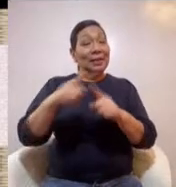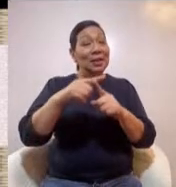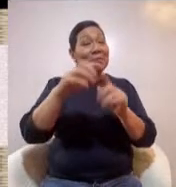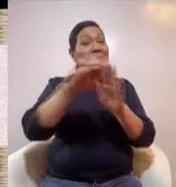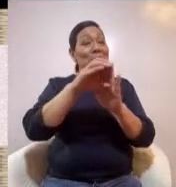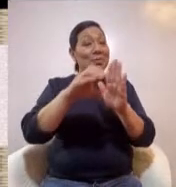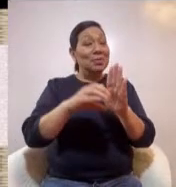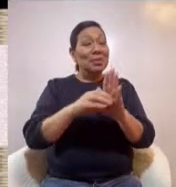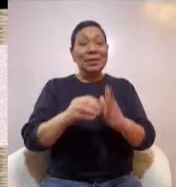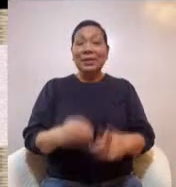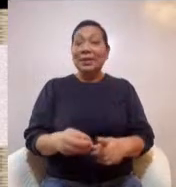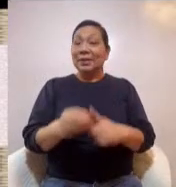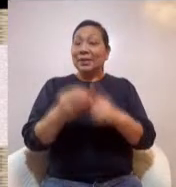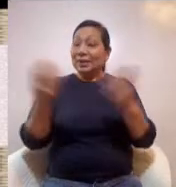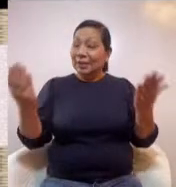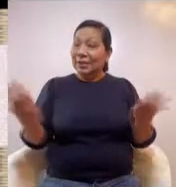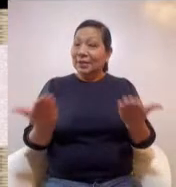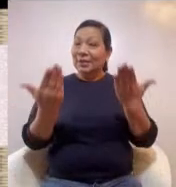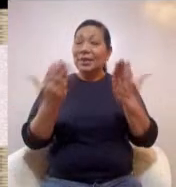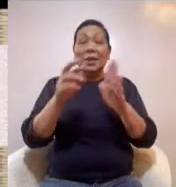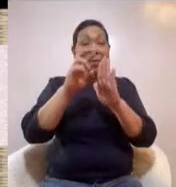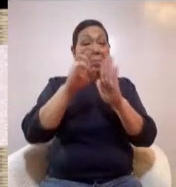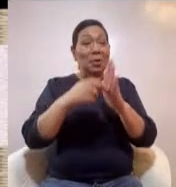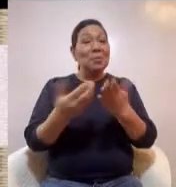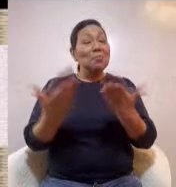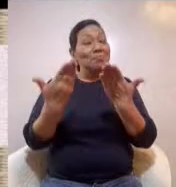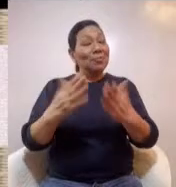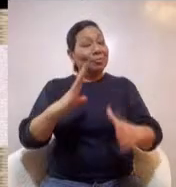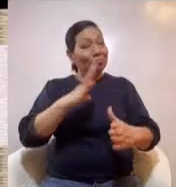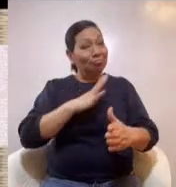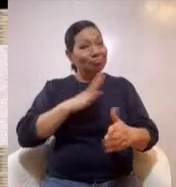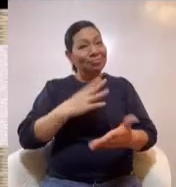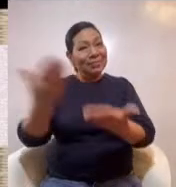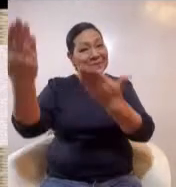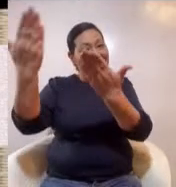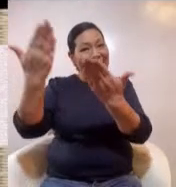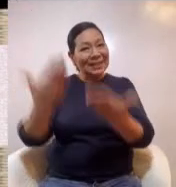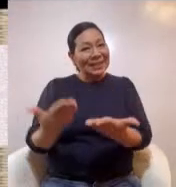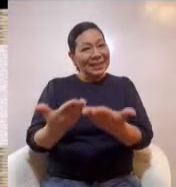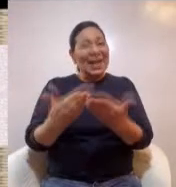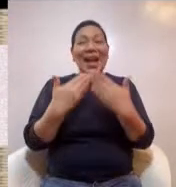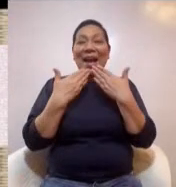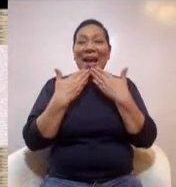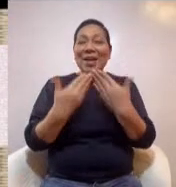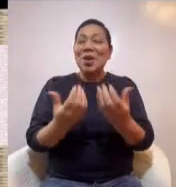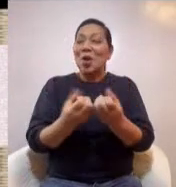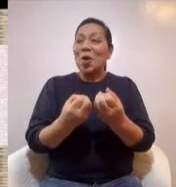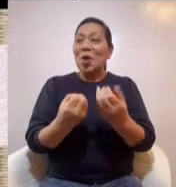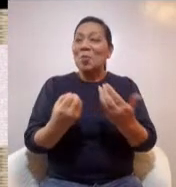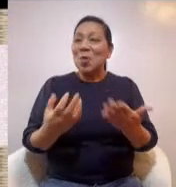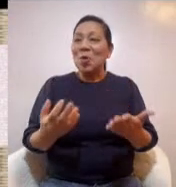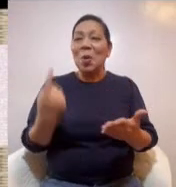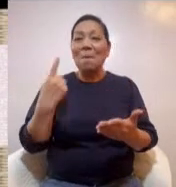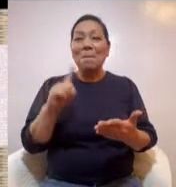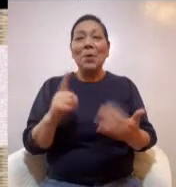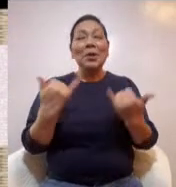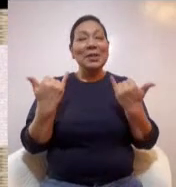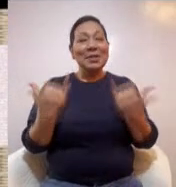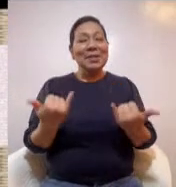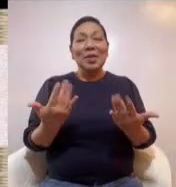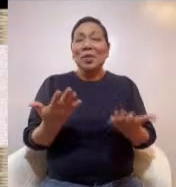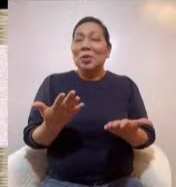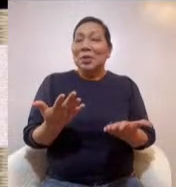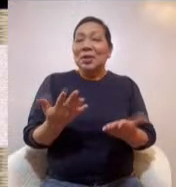del Tribunal Constitucional, principal impulsora de este programa, le doy una cordial bienvenida y le agradezco muchísimo